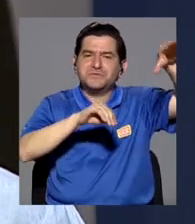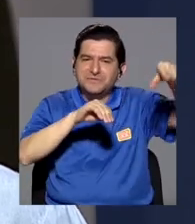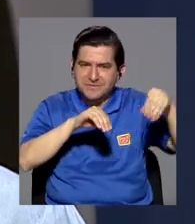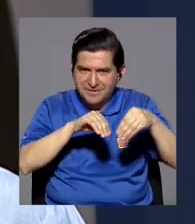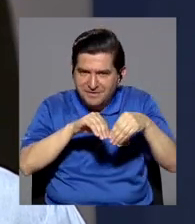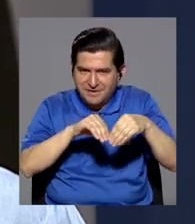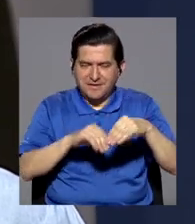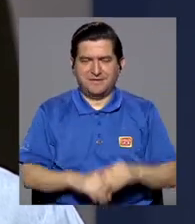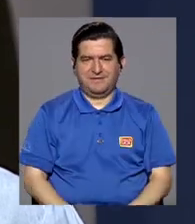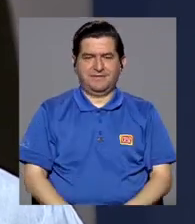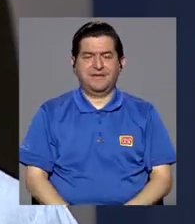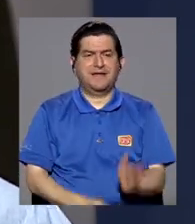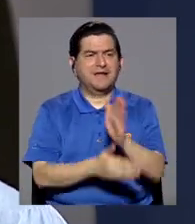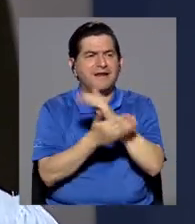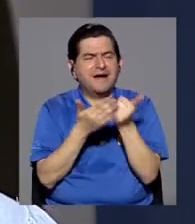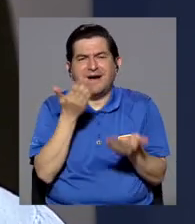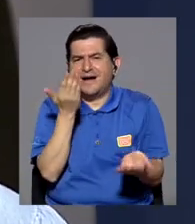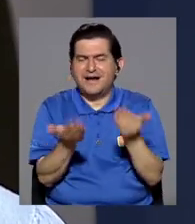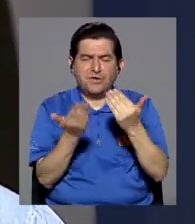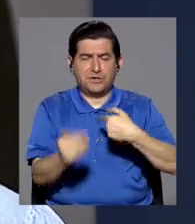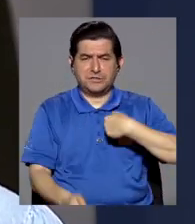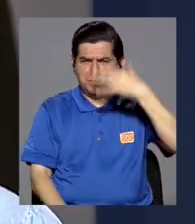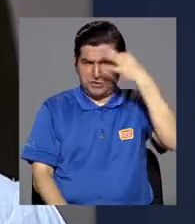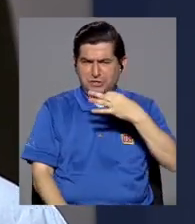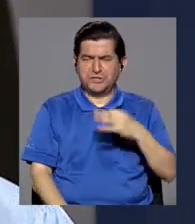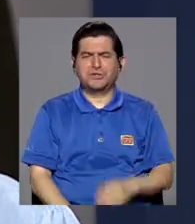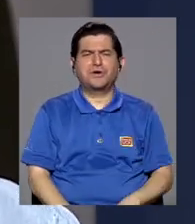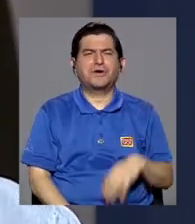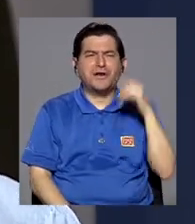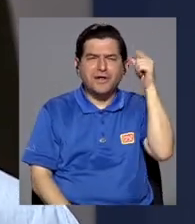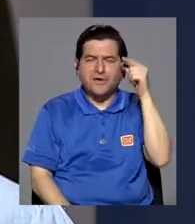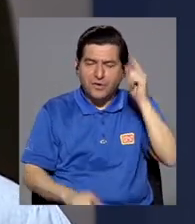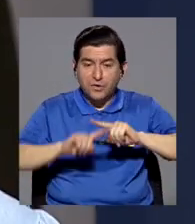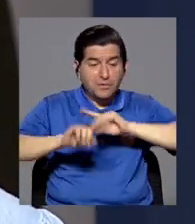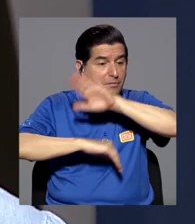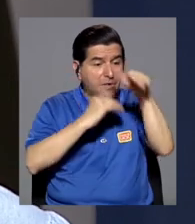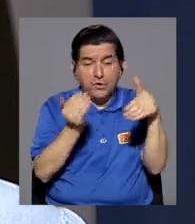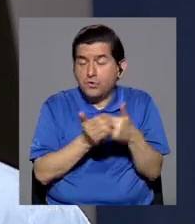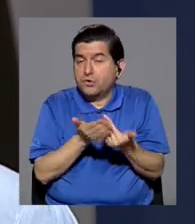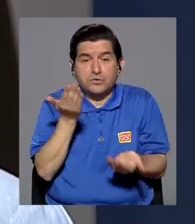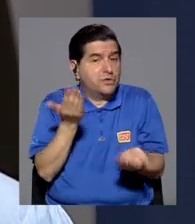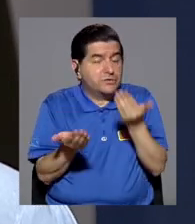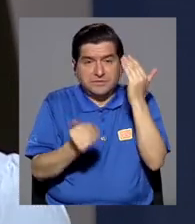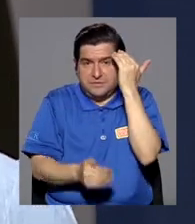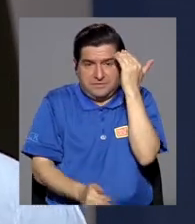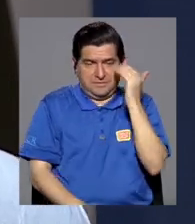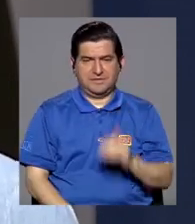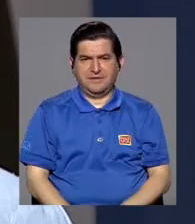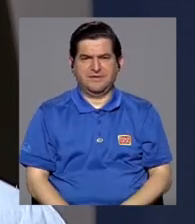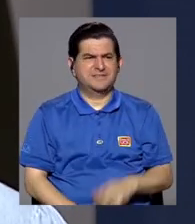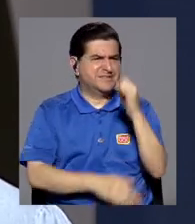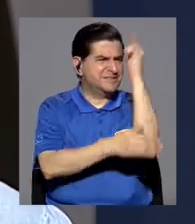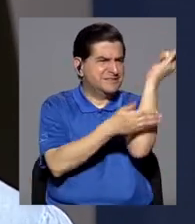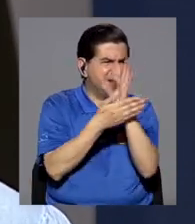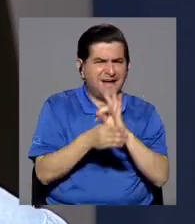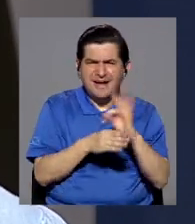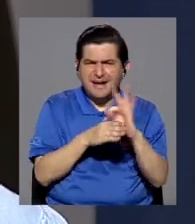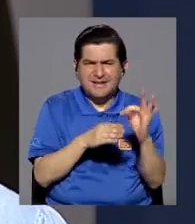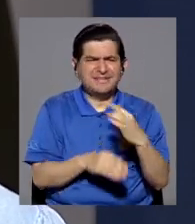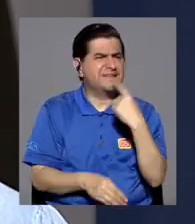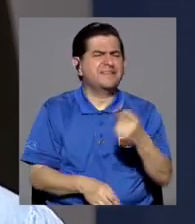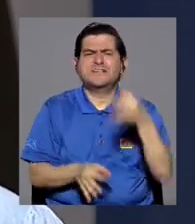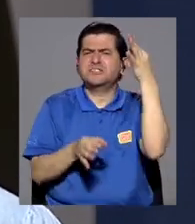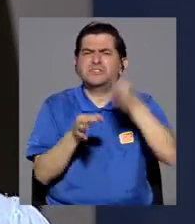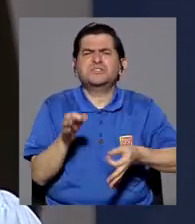se deshará en algo que está limpias para mí resulta muy evidente pero no sé si para todas y todo lo es y es decir que la terapia de una